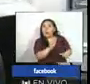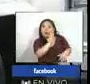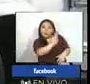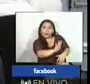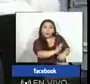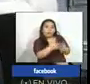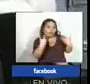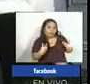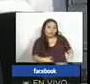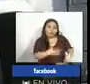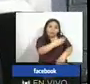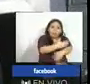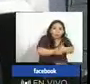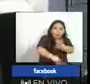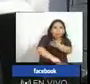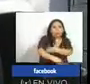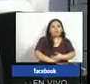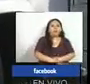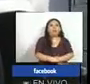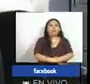sufrió en el accidente.